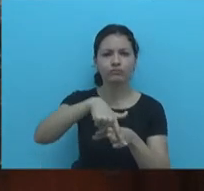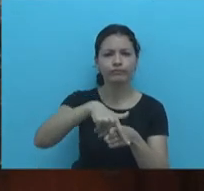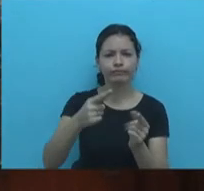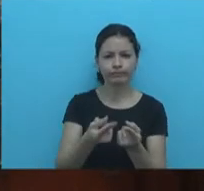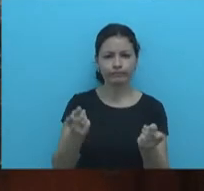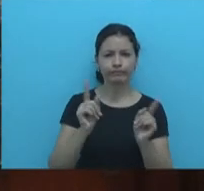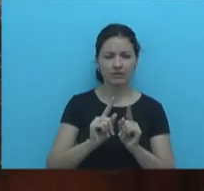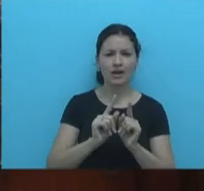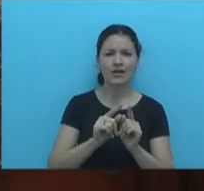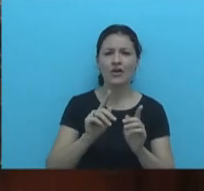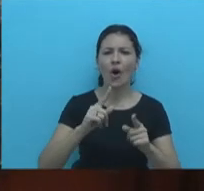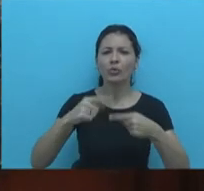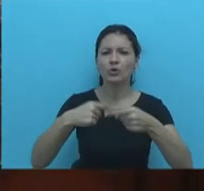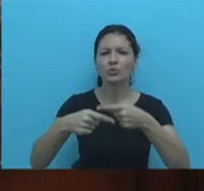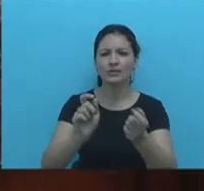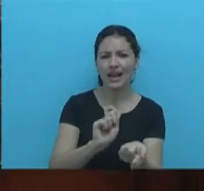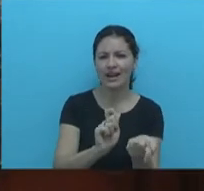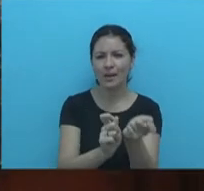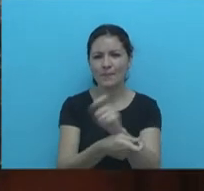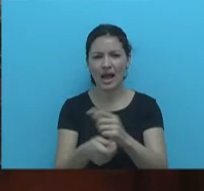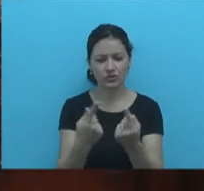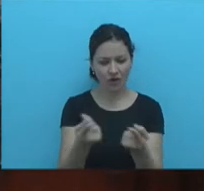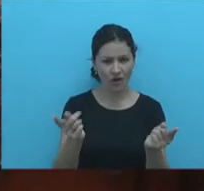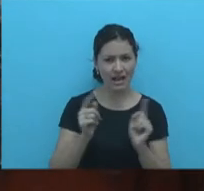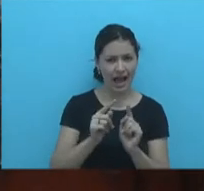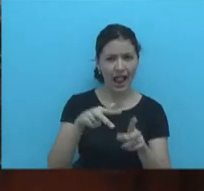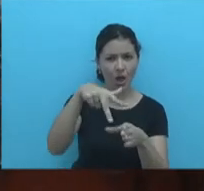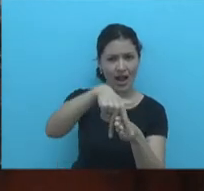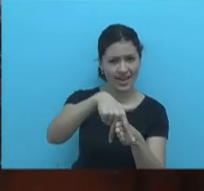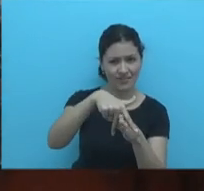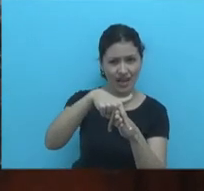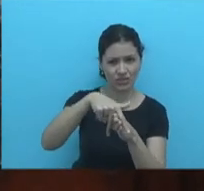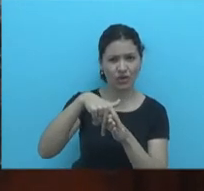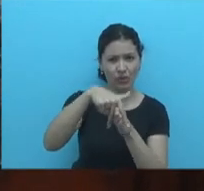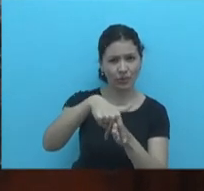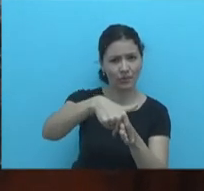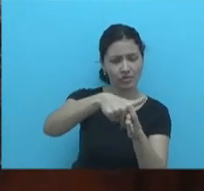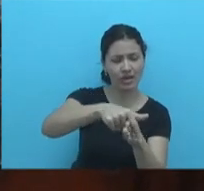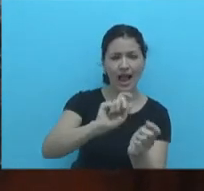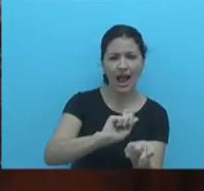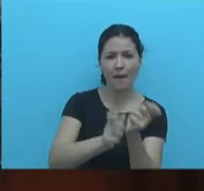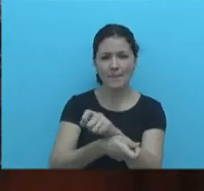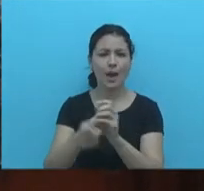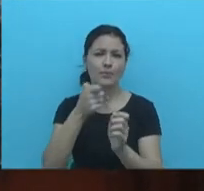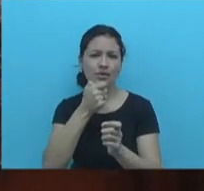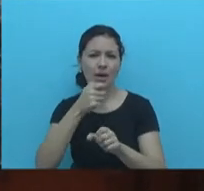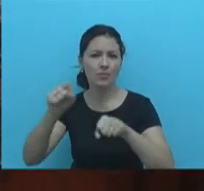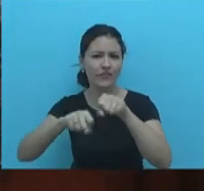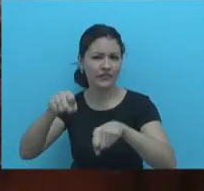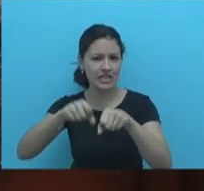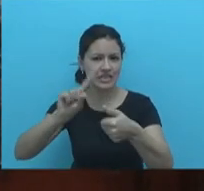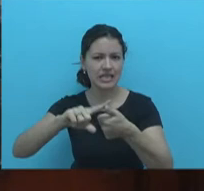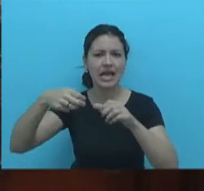animal y promuévase el reemplazo de los carros tirados por caballos, por vehículos de carga como bicicletas, motos